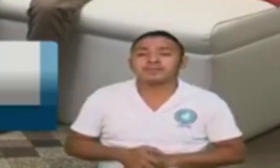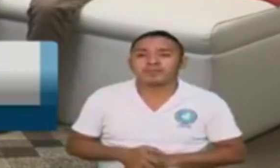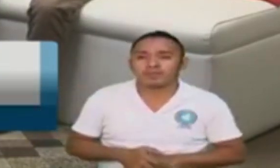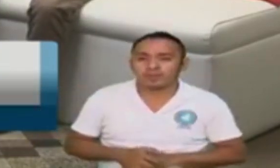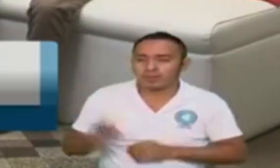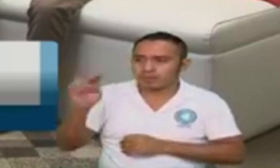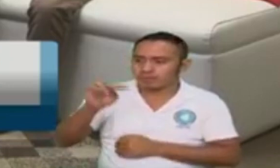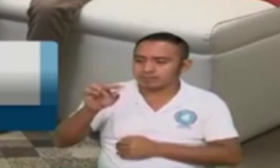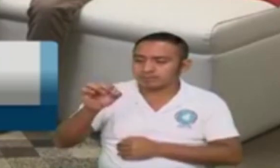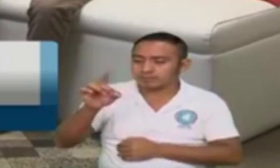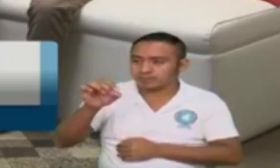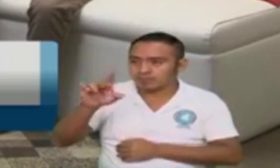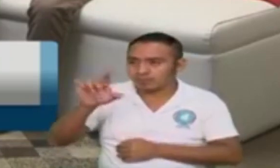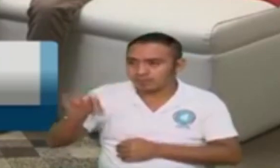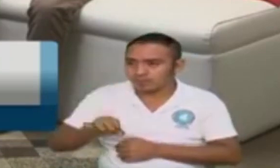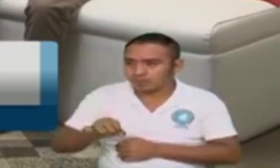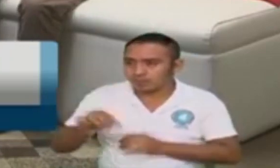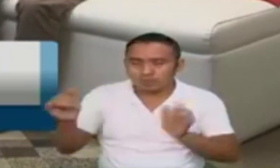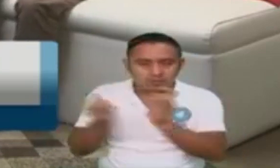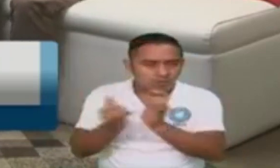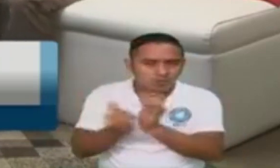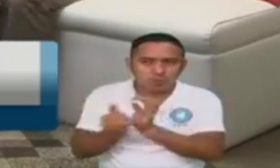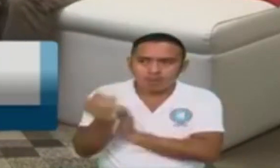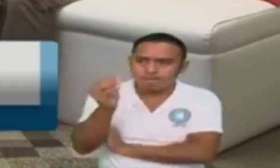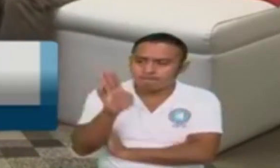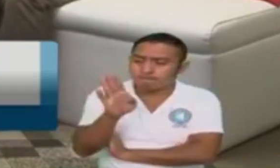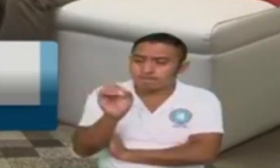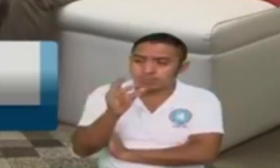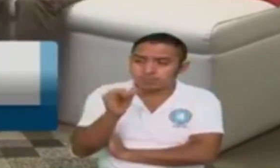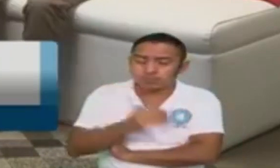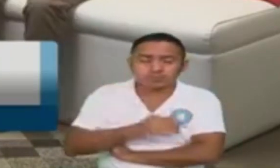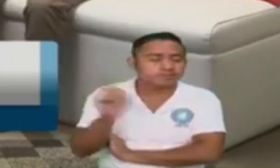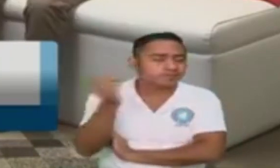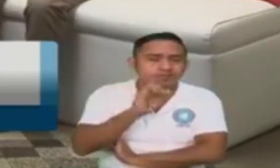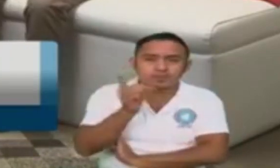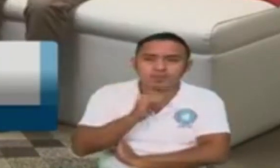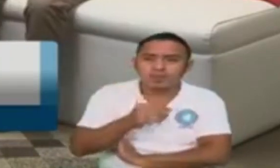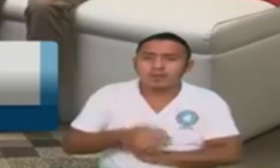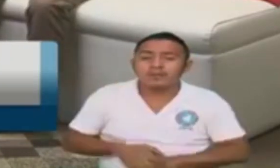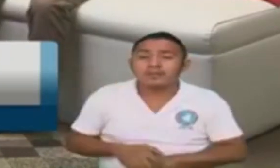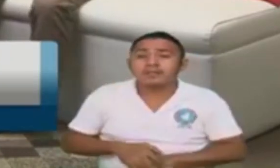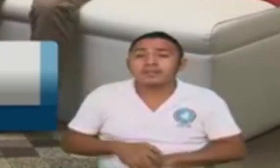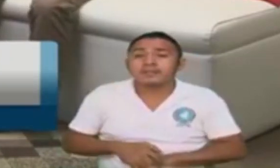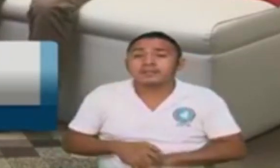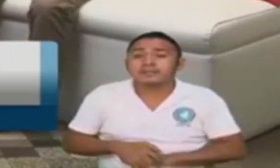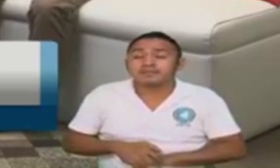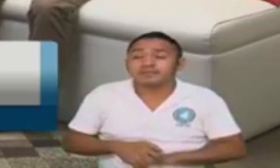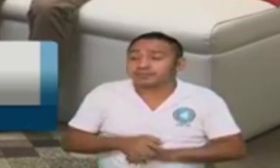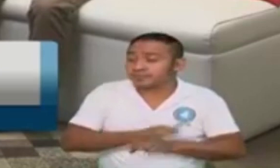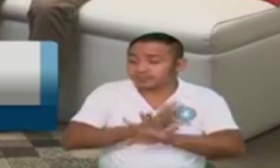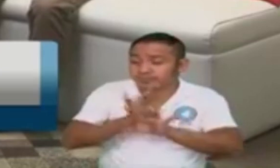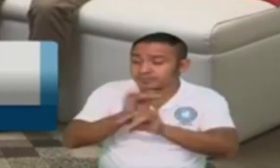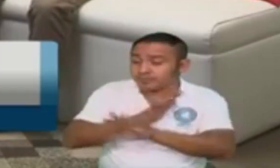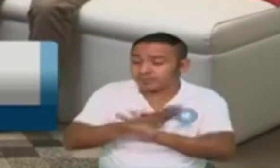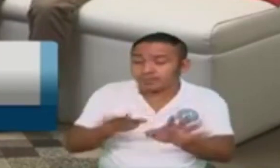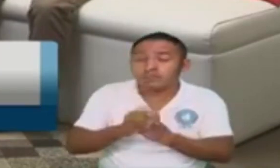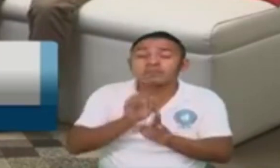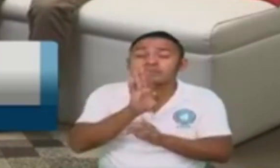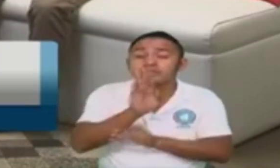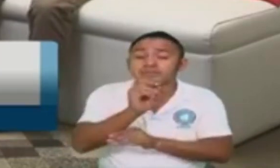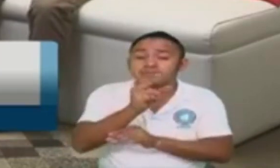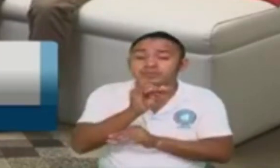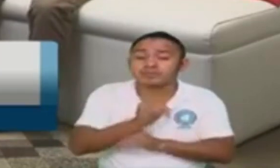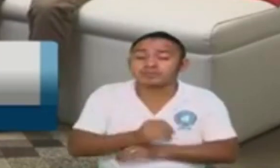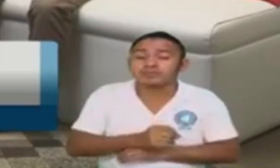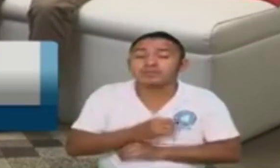nódulo no es igual que el bocio, ¿no, verdad? No, el nódulo es una zona específica. Hablamos del nódulo, hablamos del bocio, que es el agrandamiento